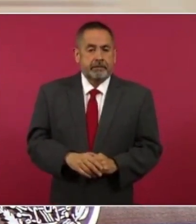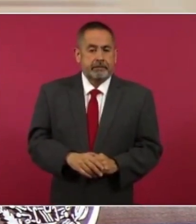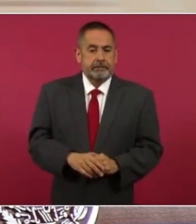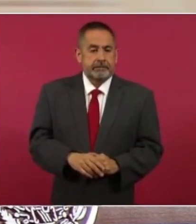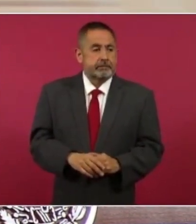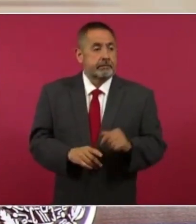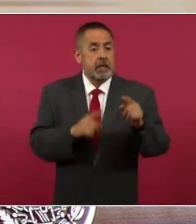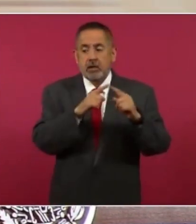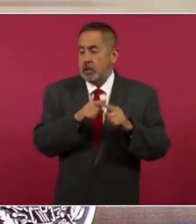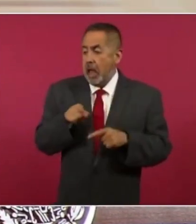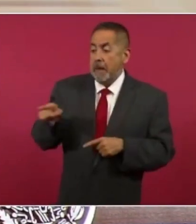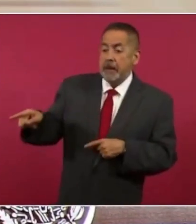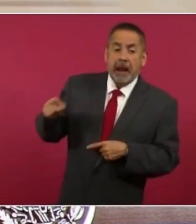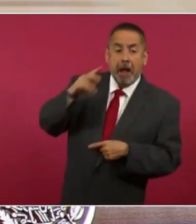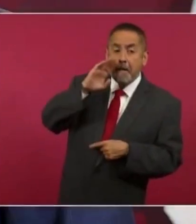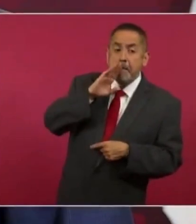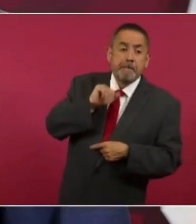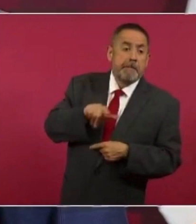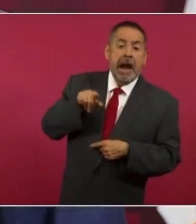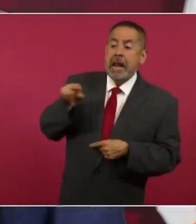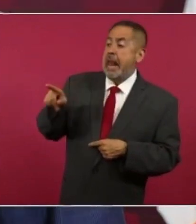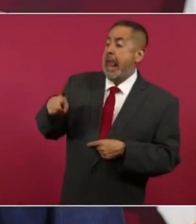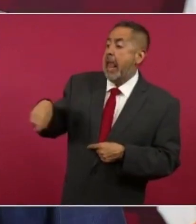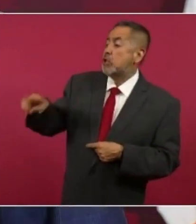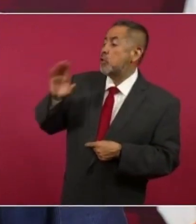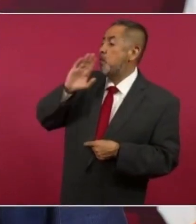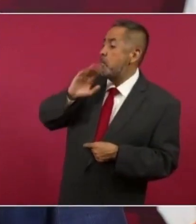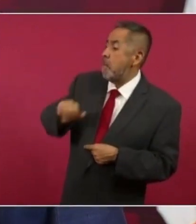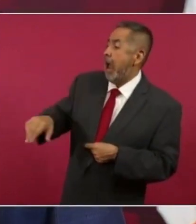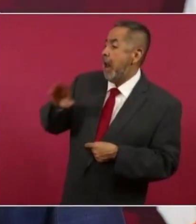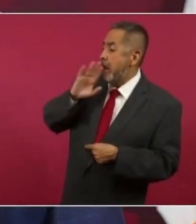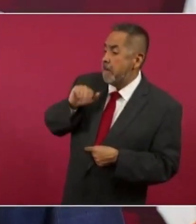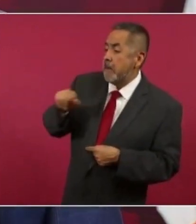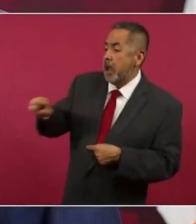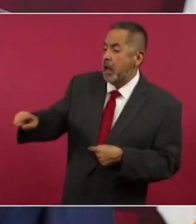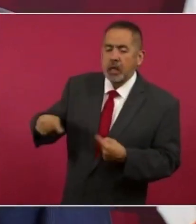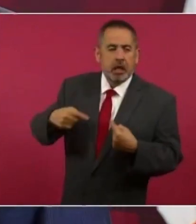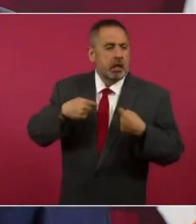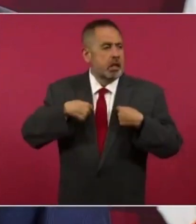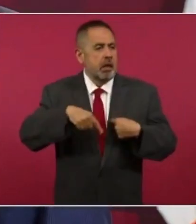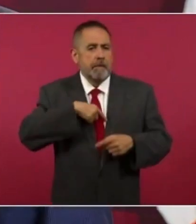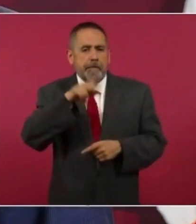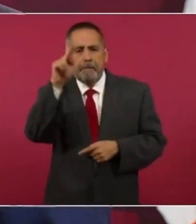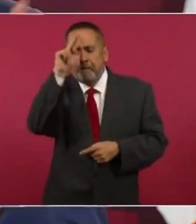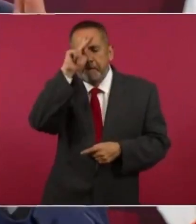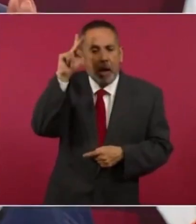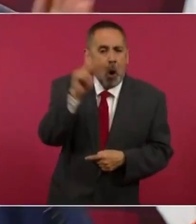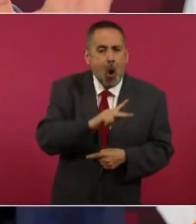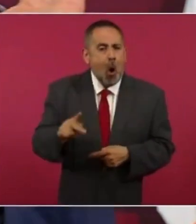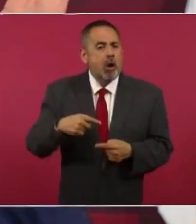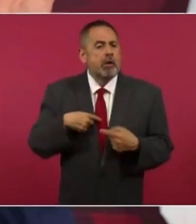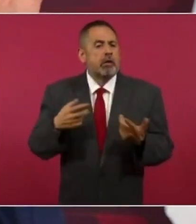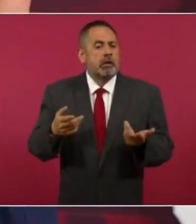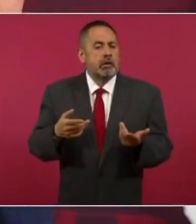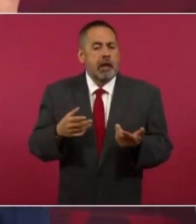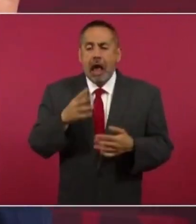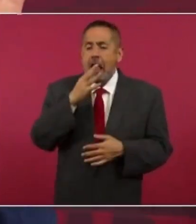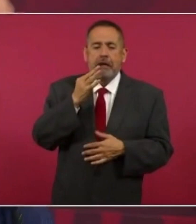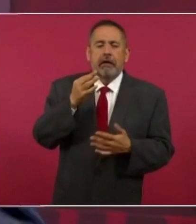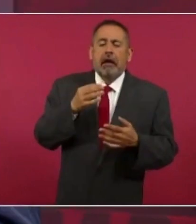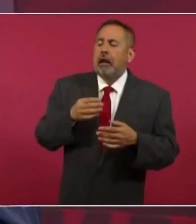la paja en el ojo ajeno y no la viga en el propio. Es muy fácil